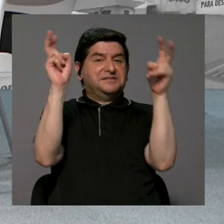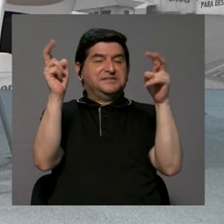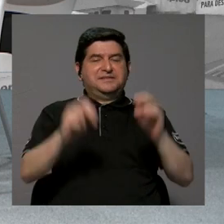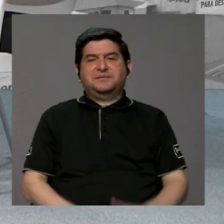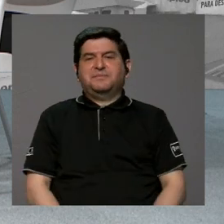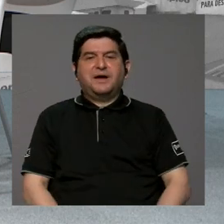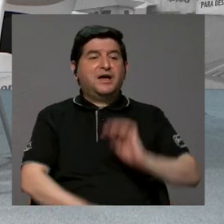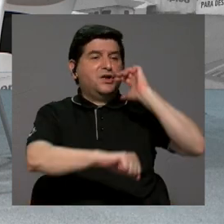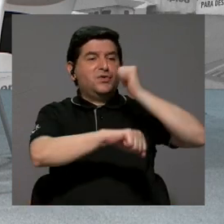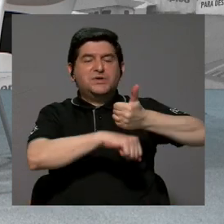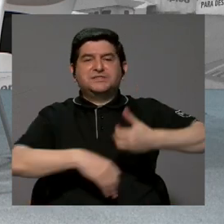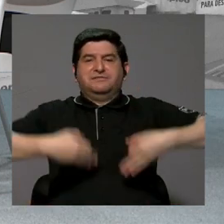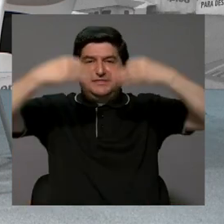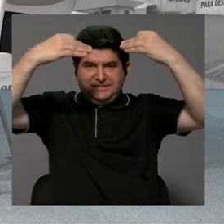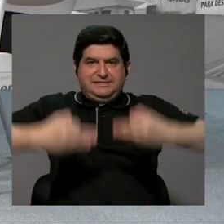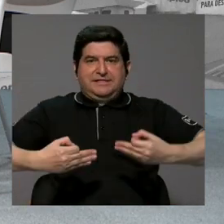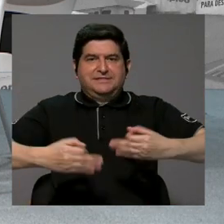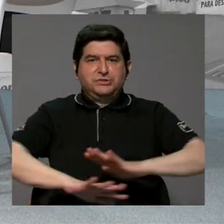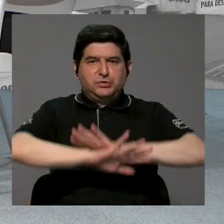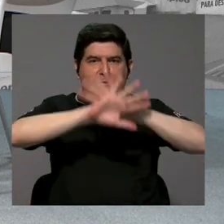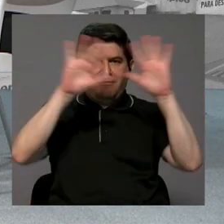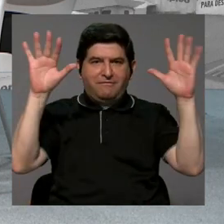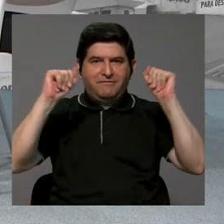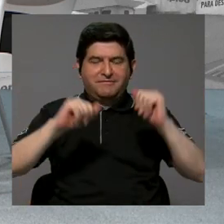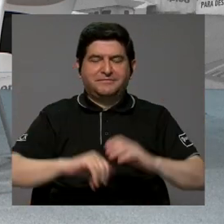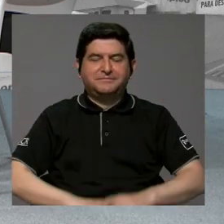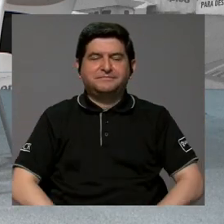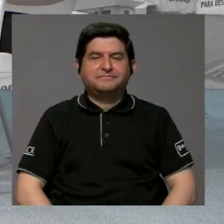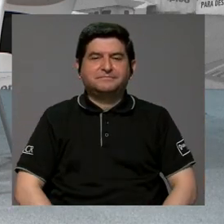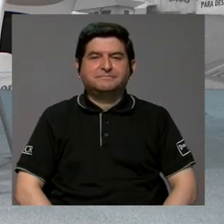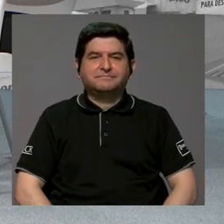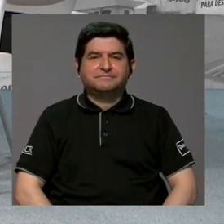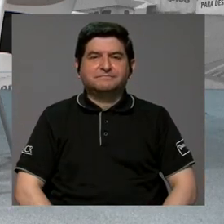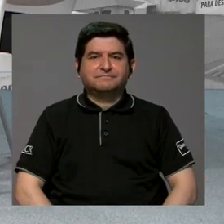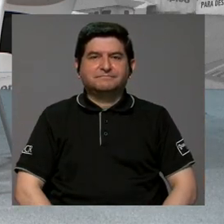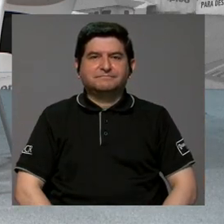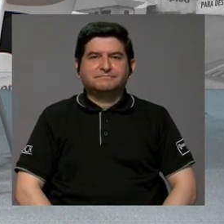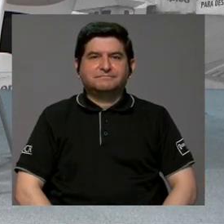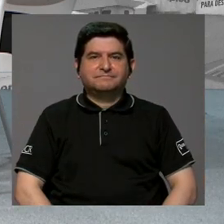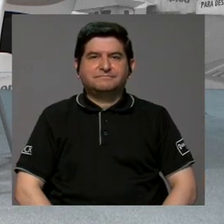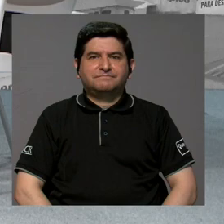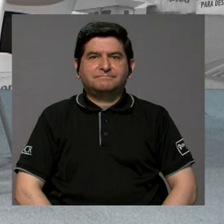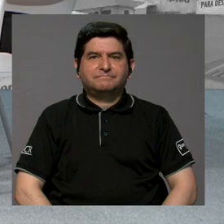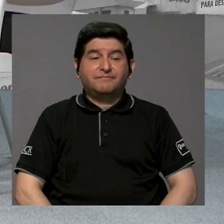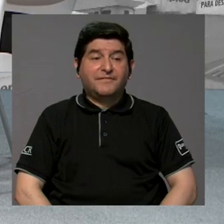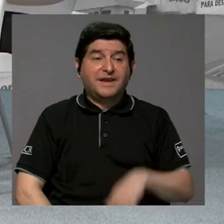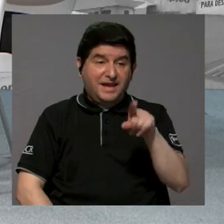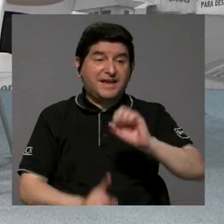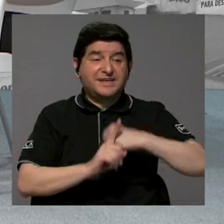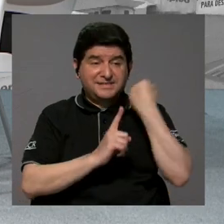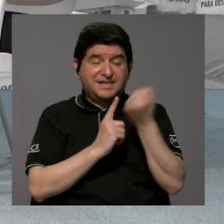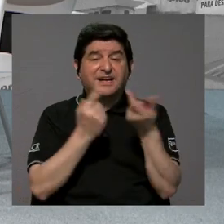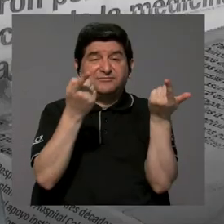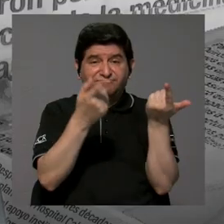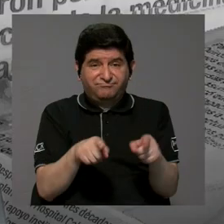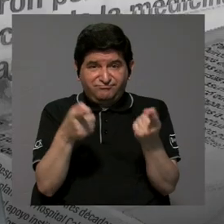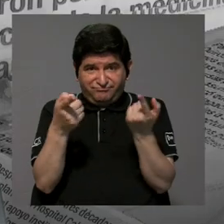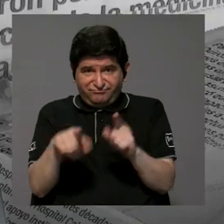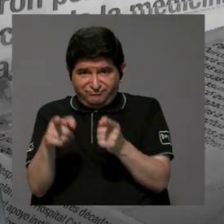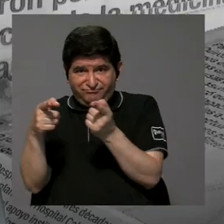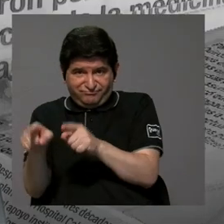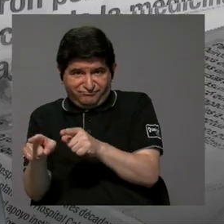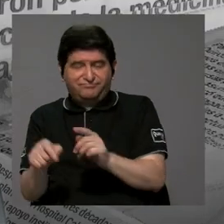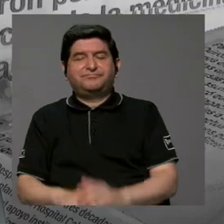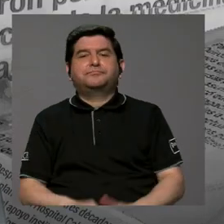está emitiendo directrices claras, ¿verdad? Y entonces, eso es lo que está ocurriendo.